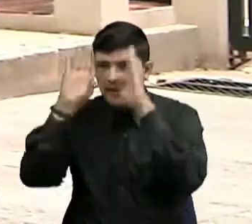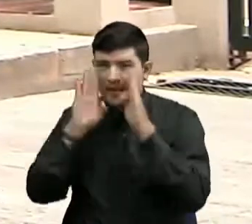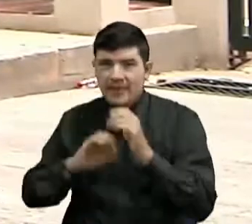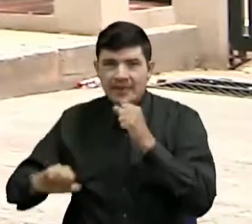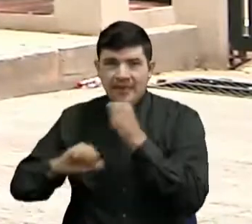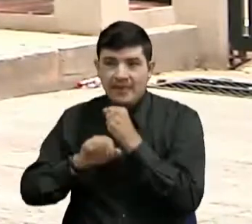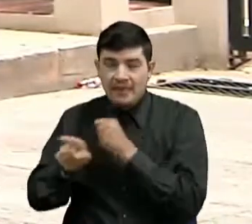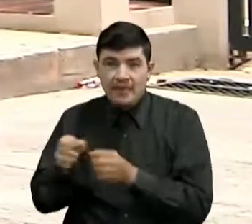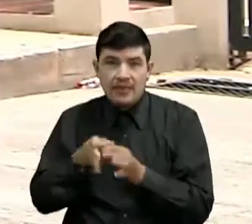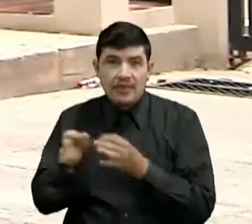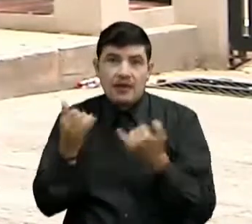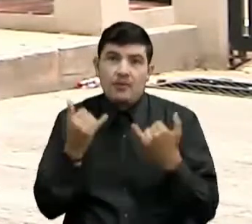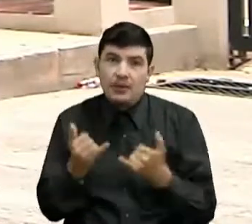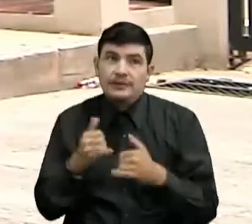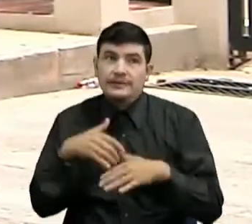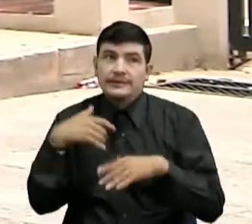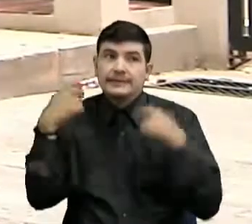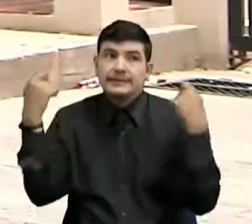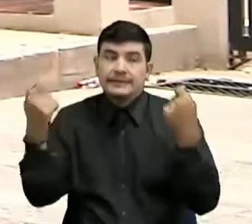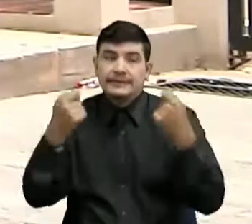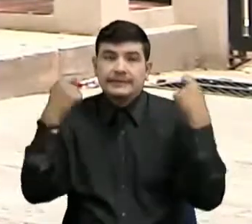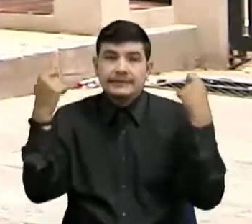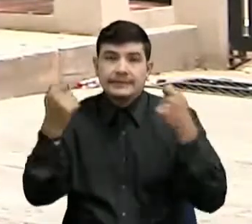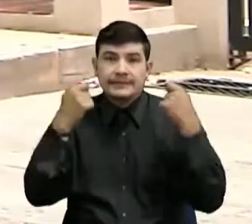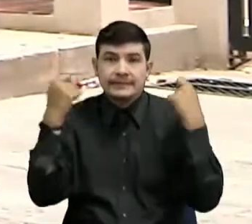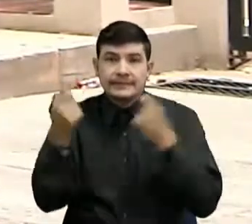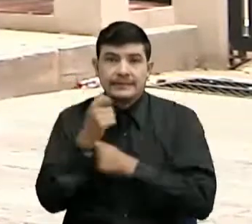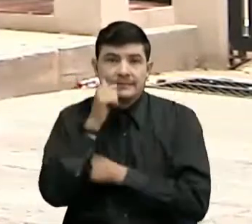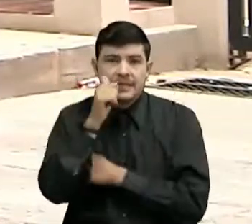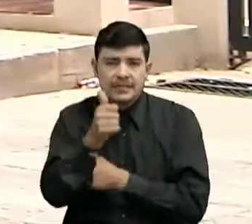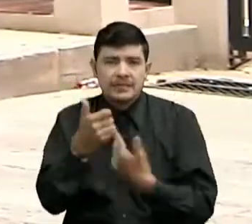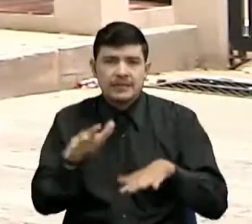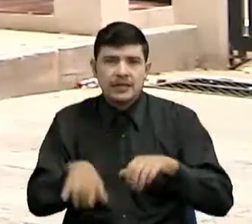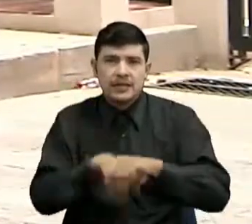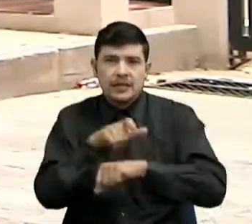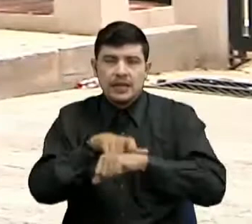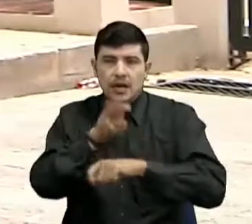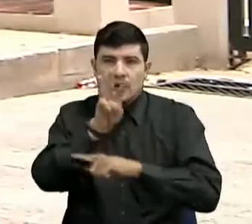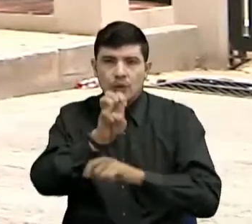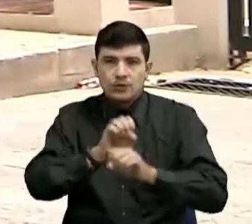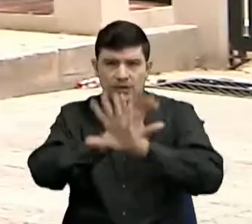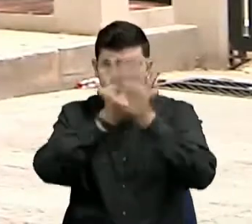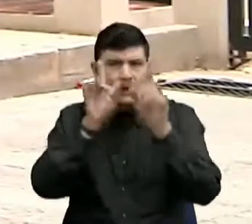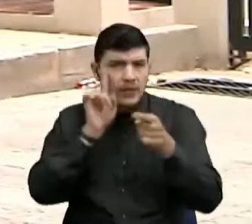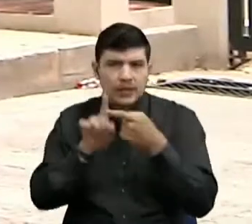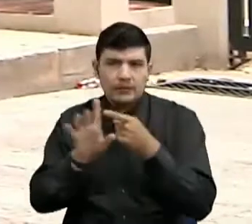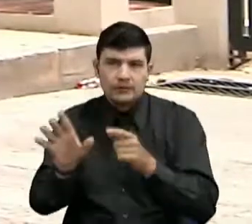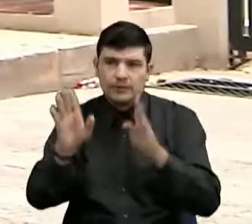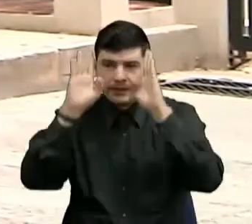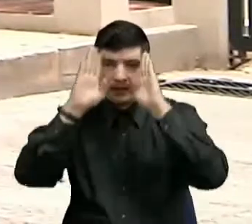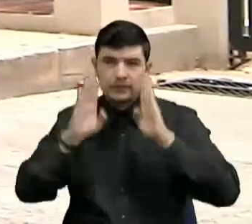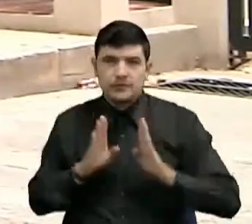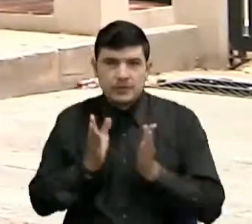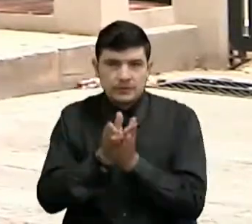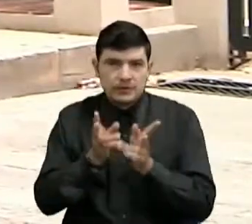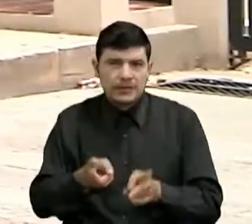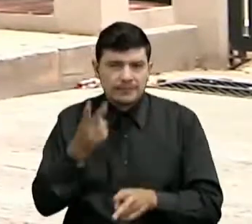municipio, convocarán a un plantón en ese sector el día de mañana sobre las 8 de la mañana en aras de ser escuchados. Esa es toda la